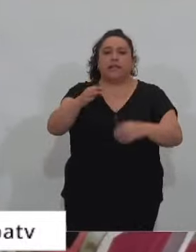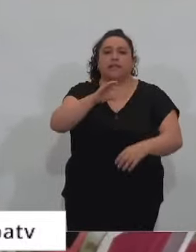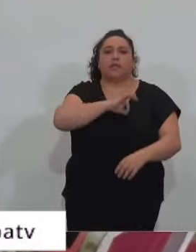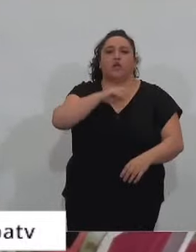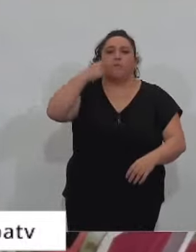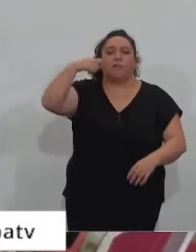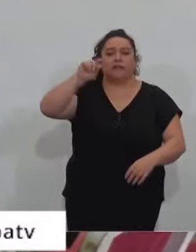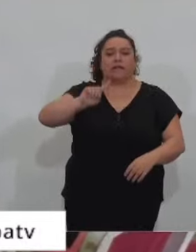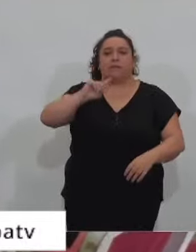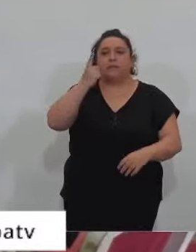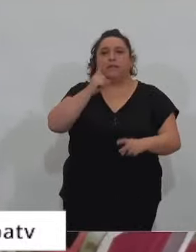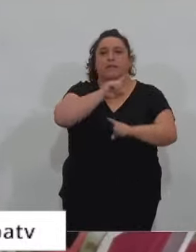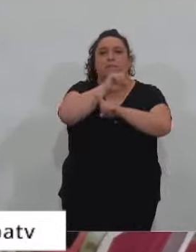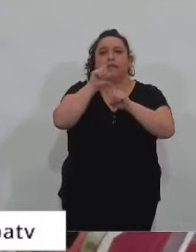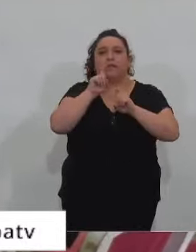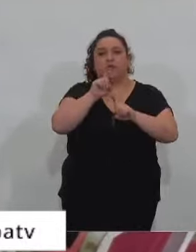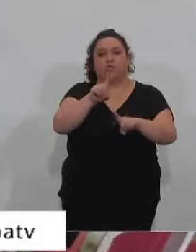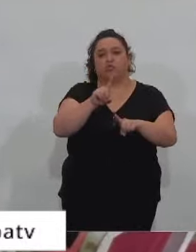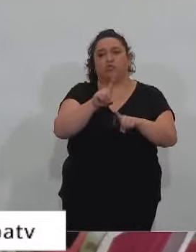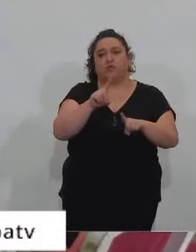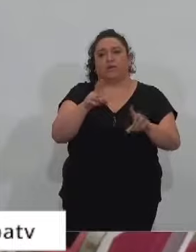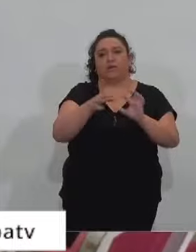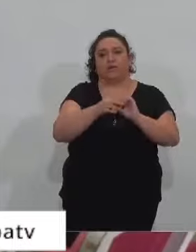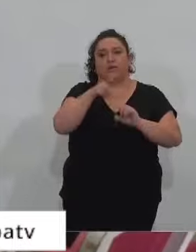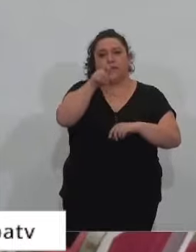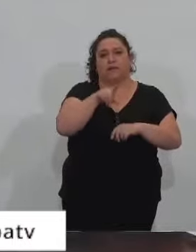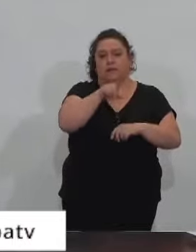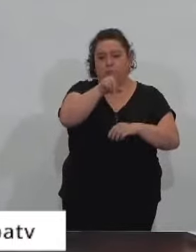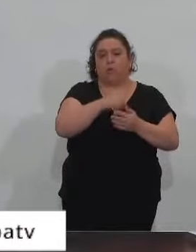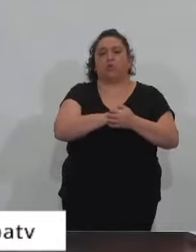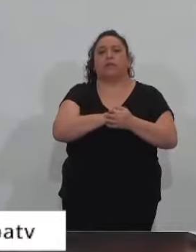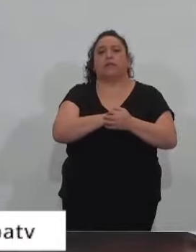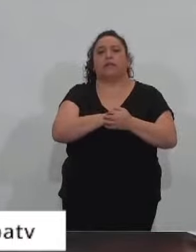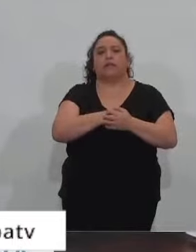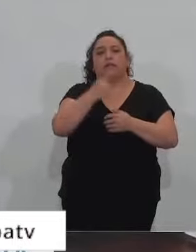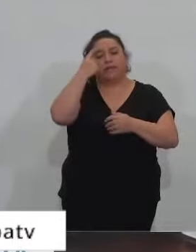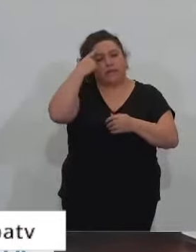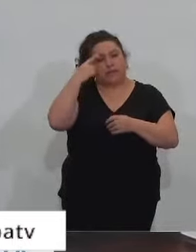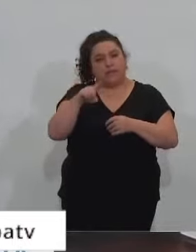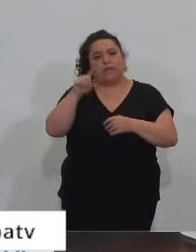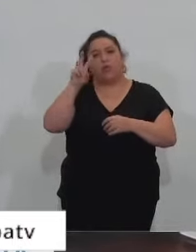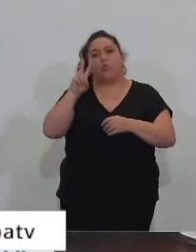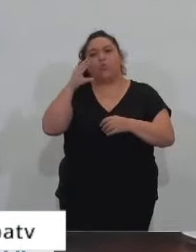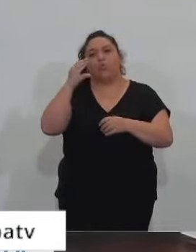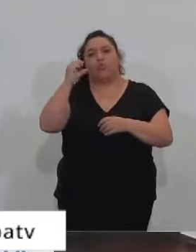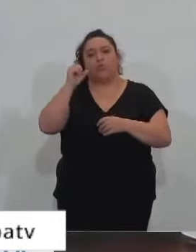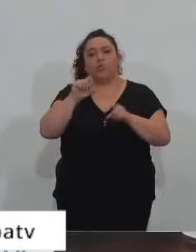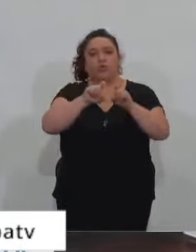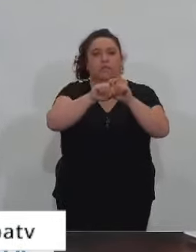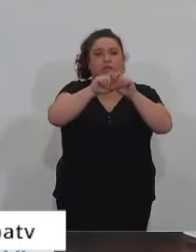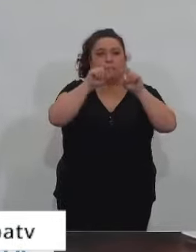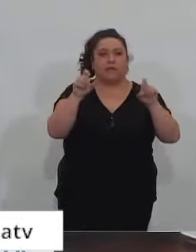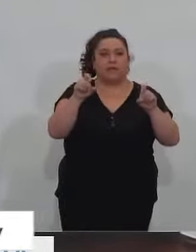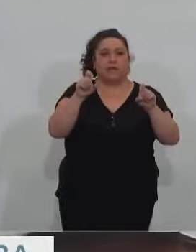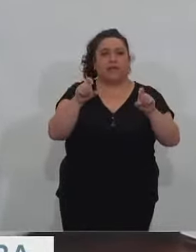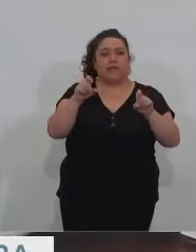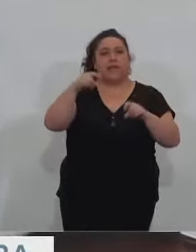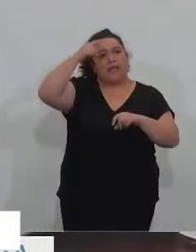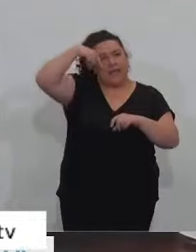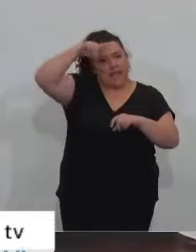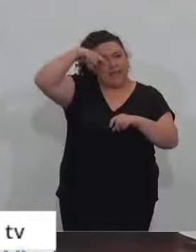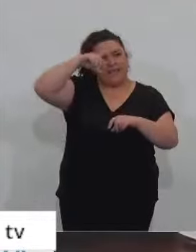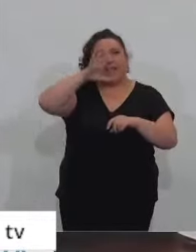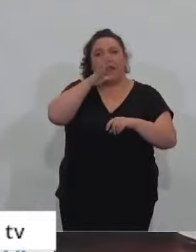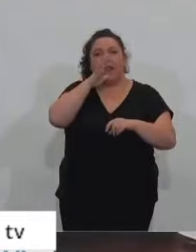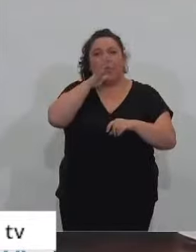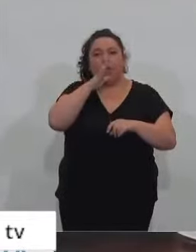¿Sabe que Maxa y la UCO han llevado a cabo una cátedra del agua? En algún momento usted me comentó que íbamos a participar, o